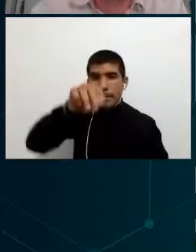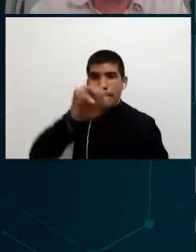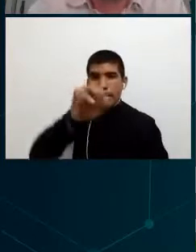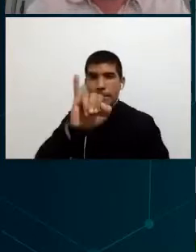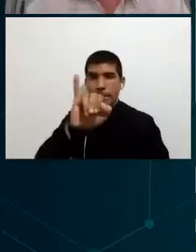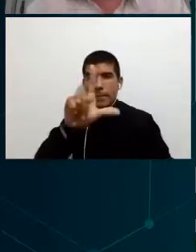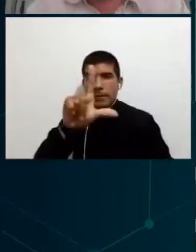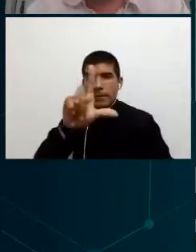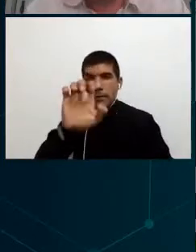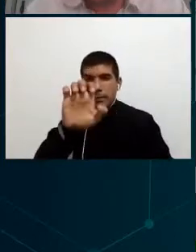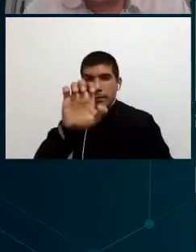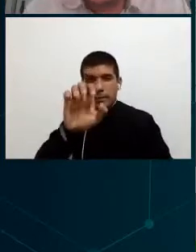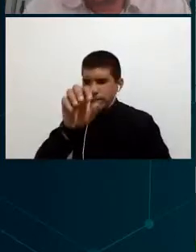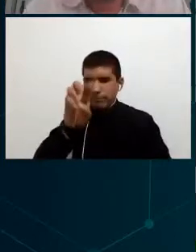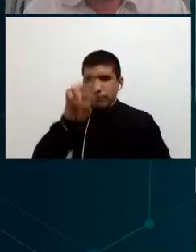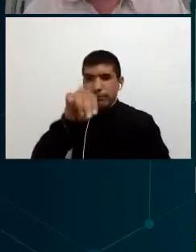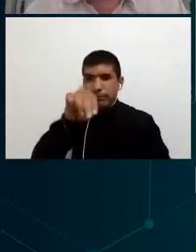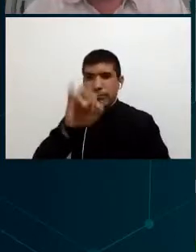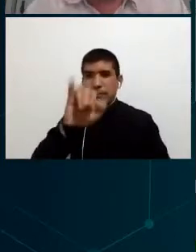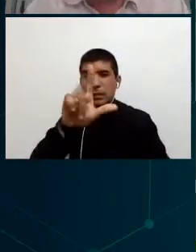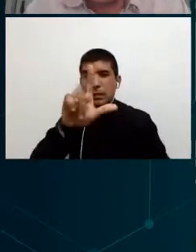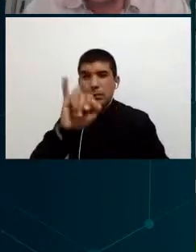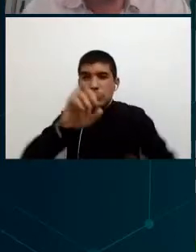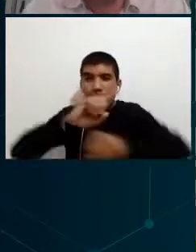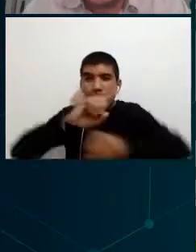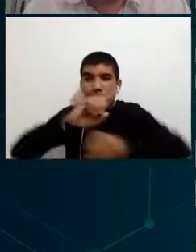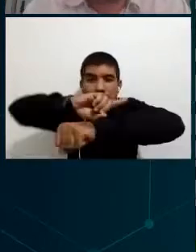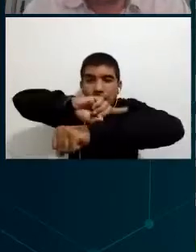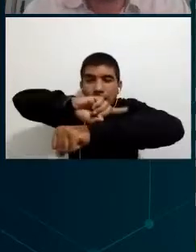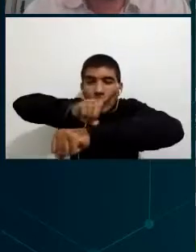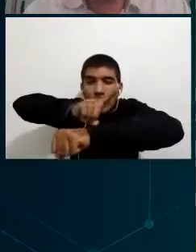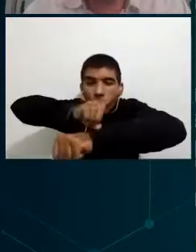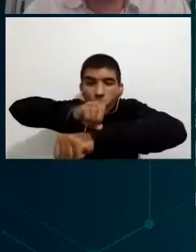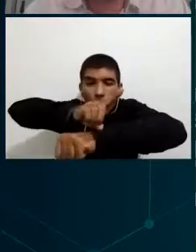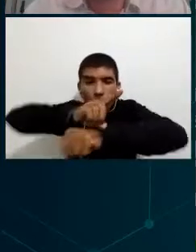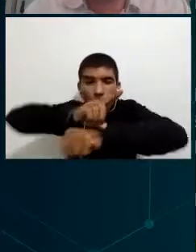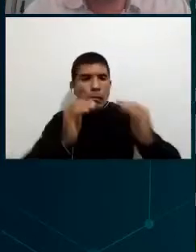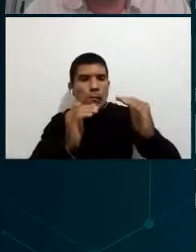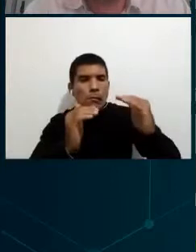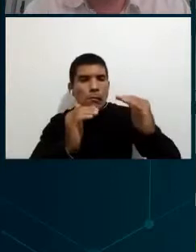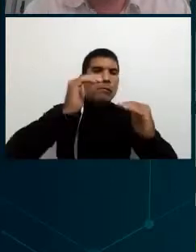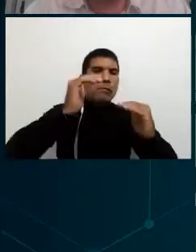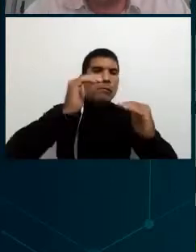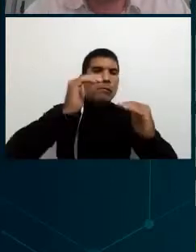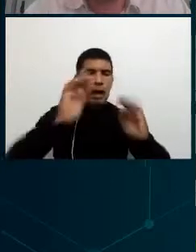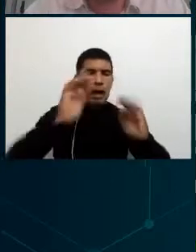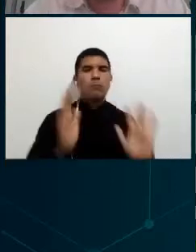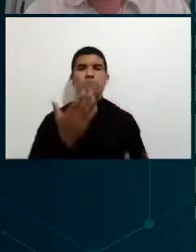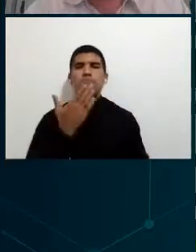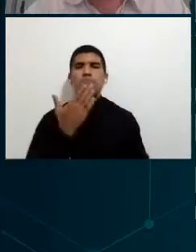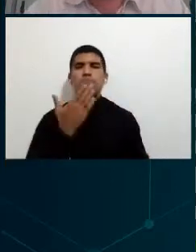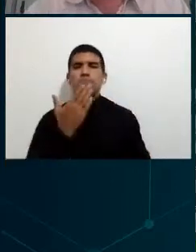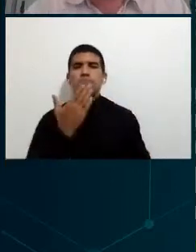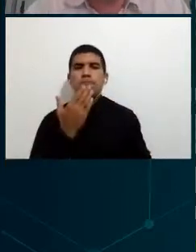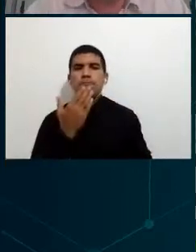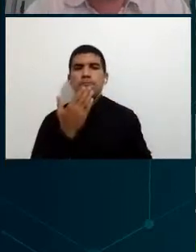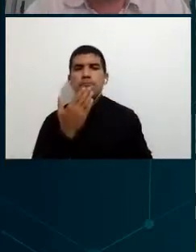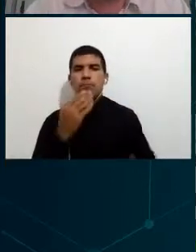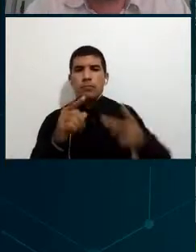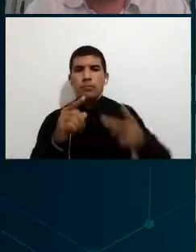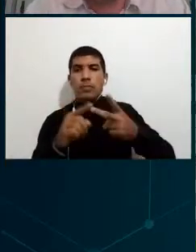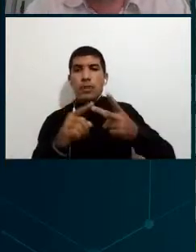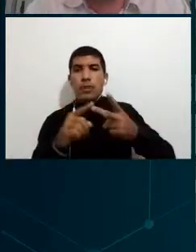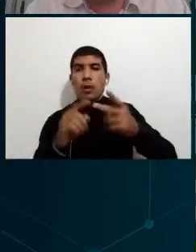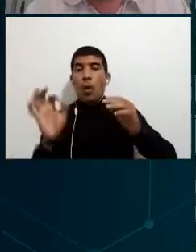B. Que la asimetría sea máximo, que debe ser menor a 0.5 milisegundos. Y que el tiempo